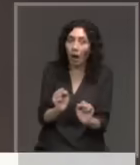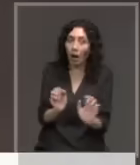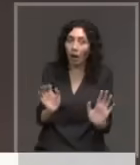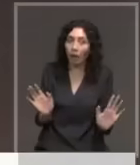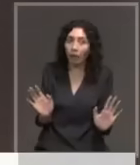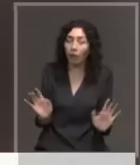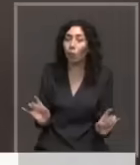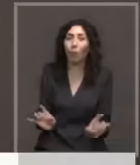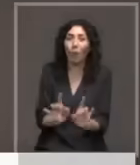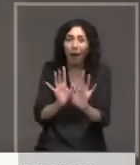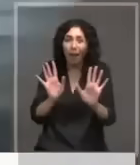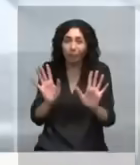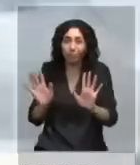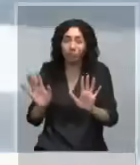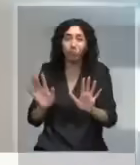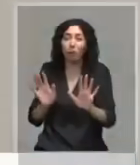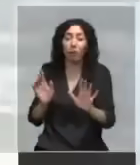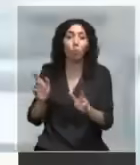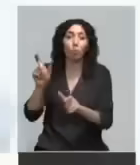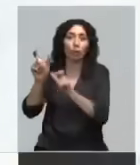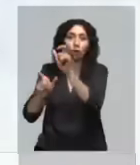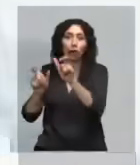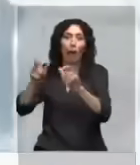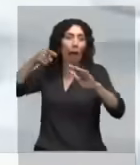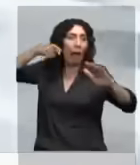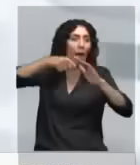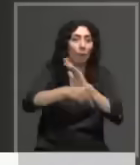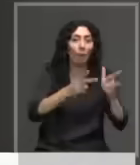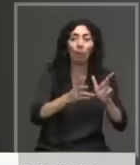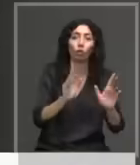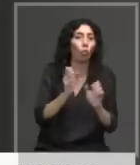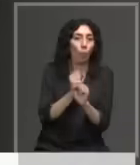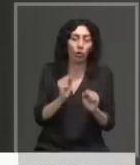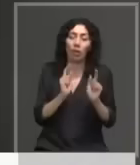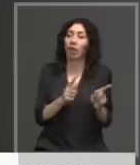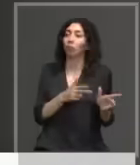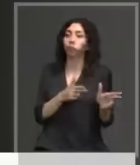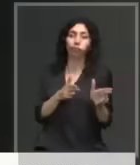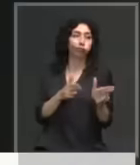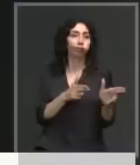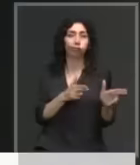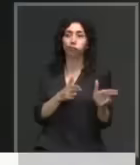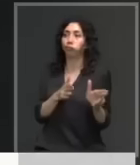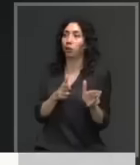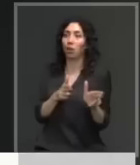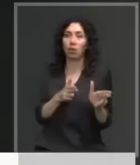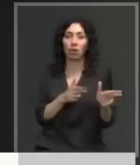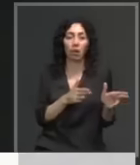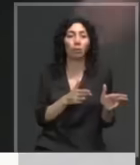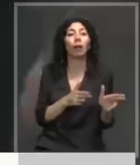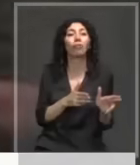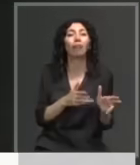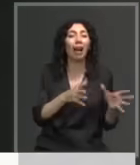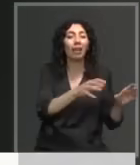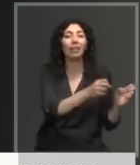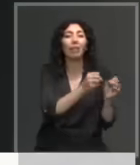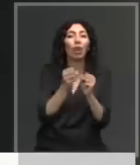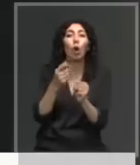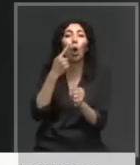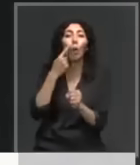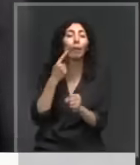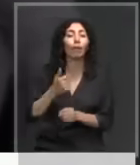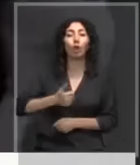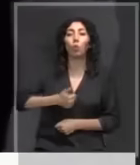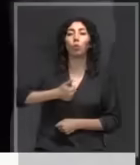del imputado un atentado, podía ser descartado. Lo llevaron porque quiso prestar declaración de manera